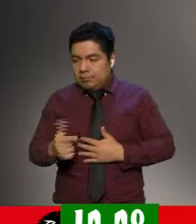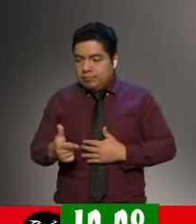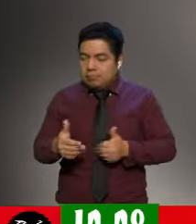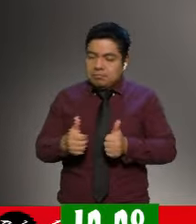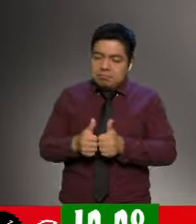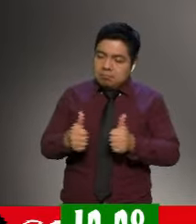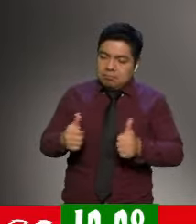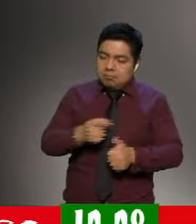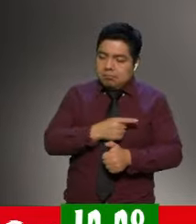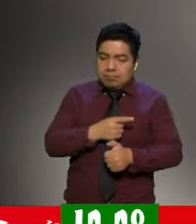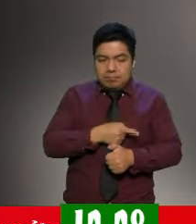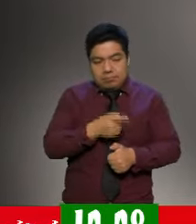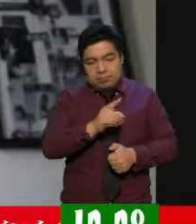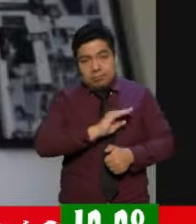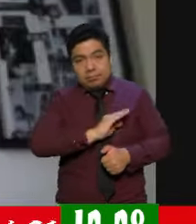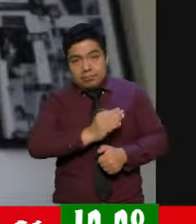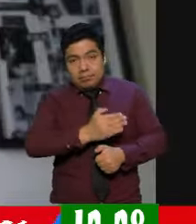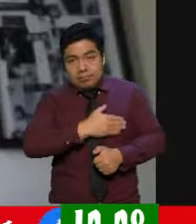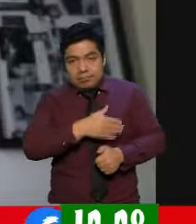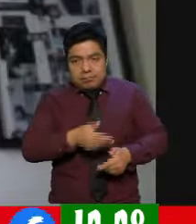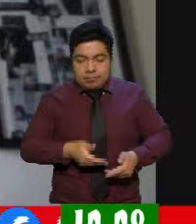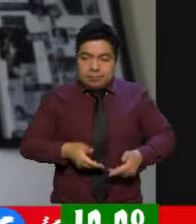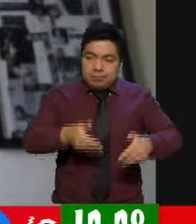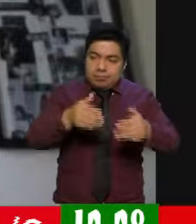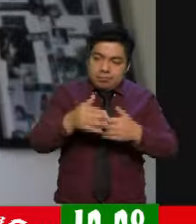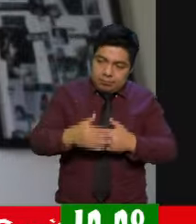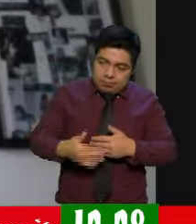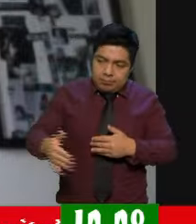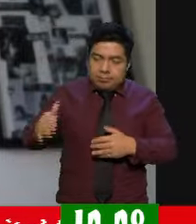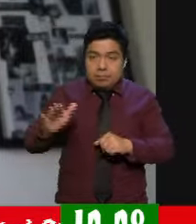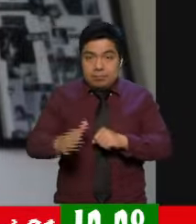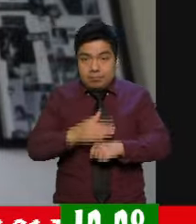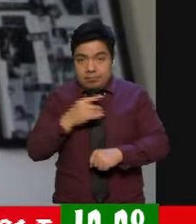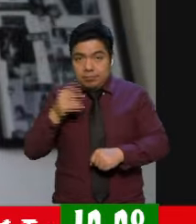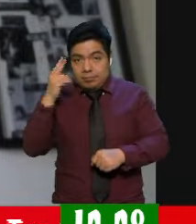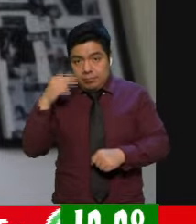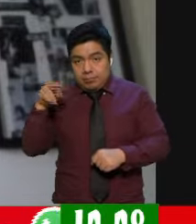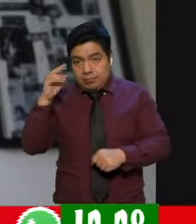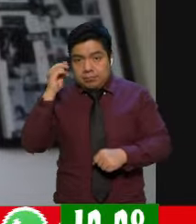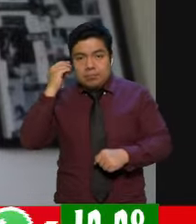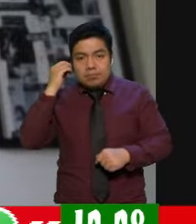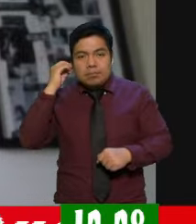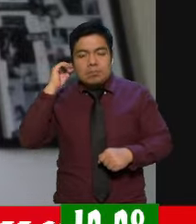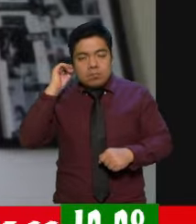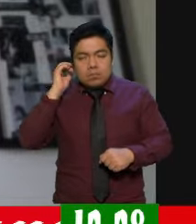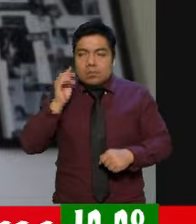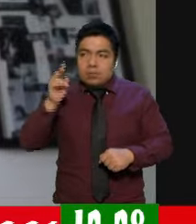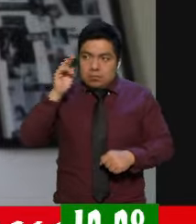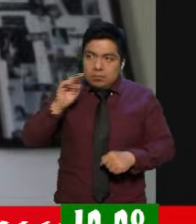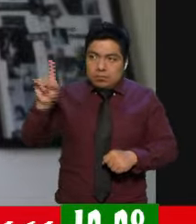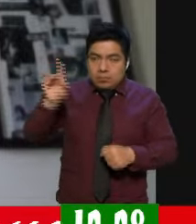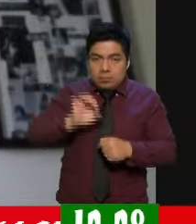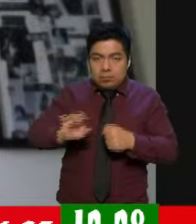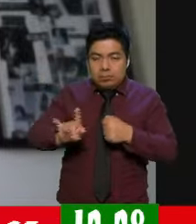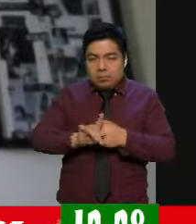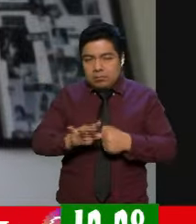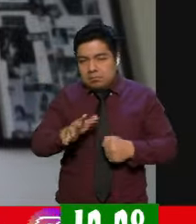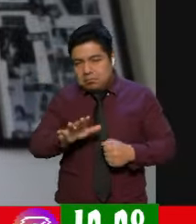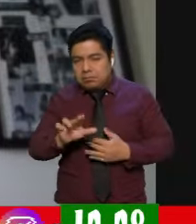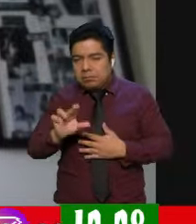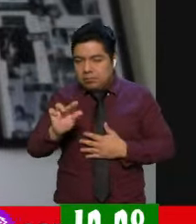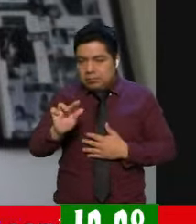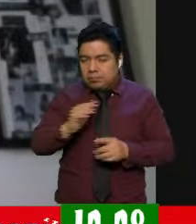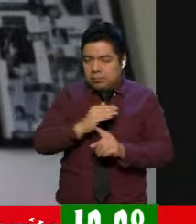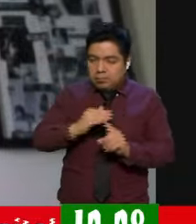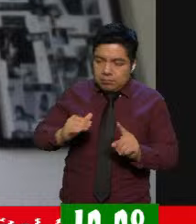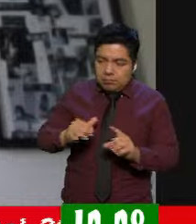músico callejero en España. Esto lo hizo durante un viaje que llevó a cabo con su pareja a Europa a mediados de los años 80 y